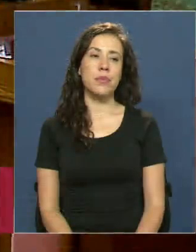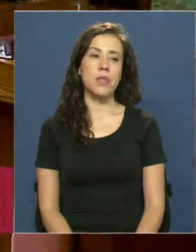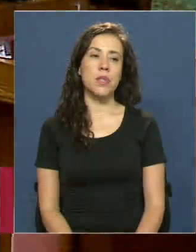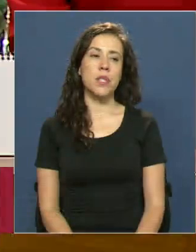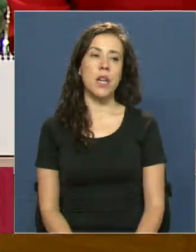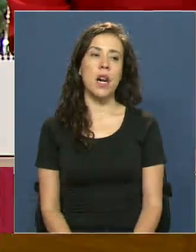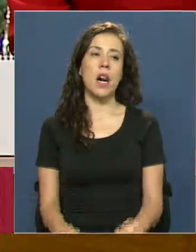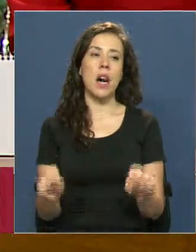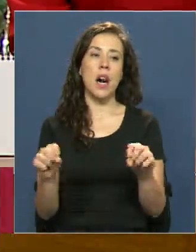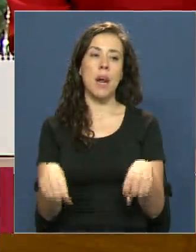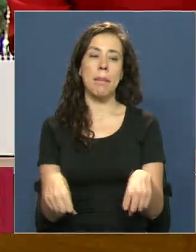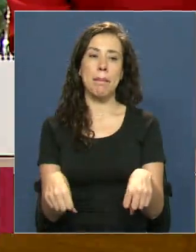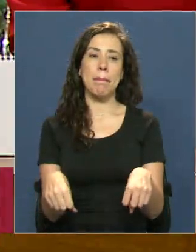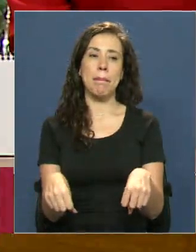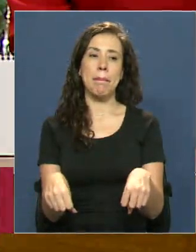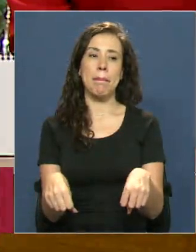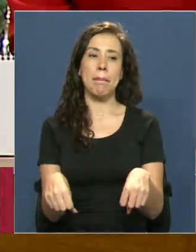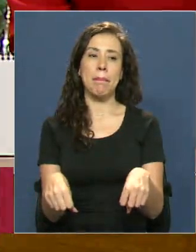Aprobado.